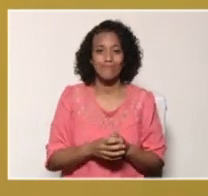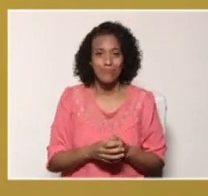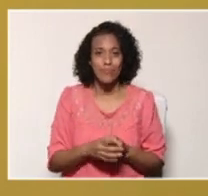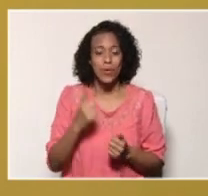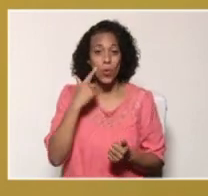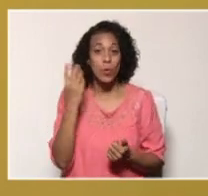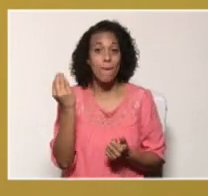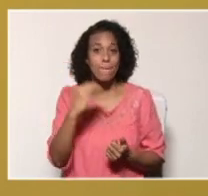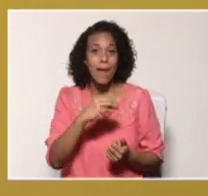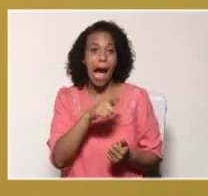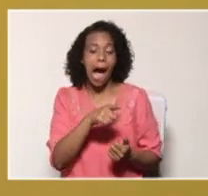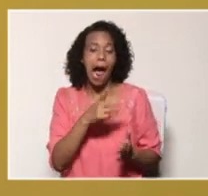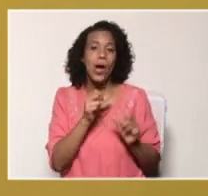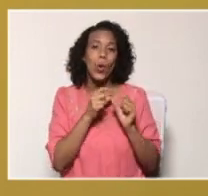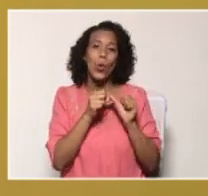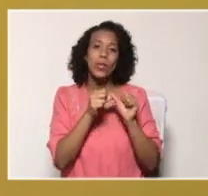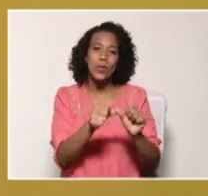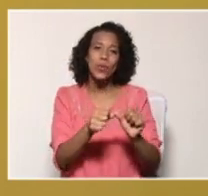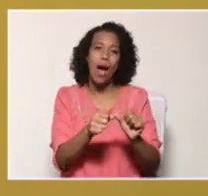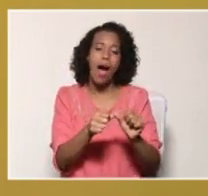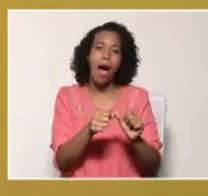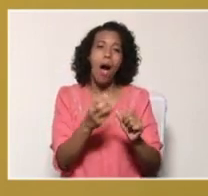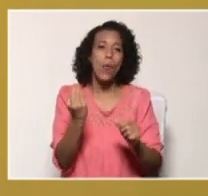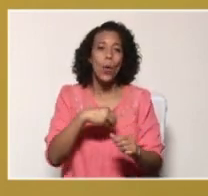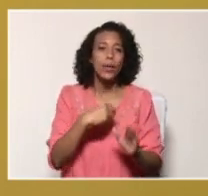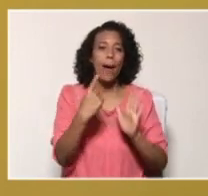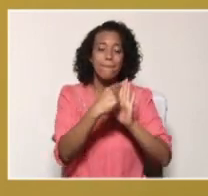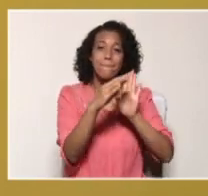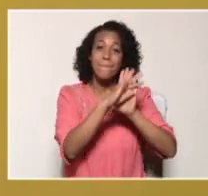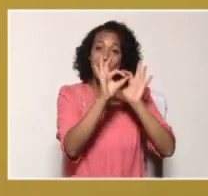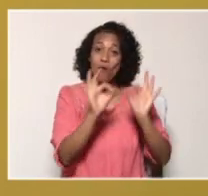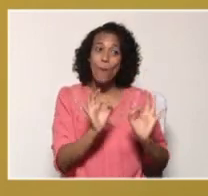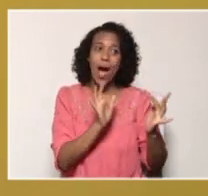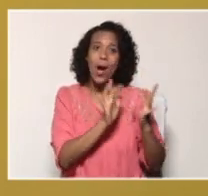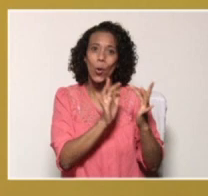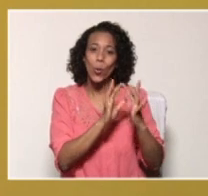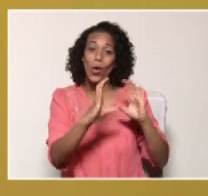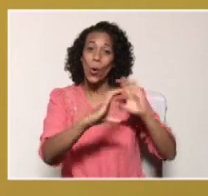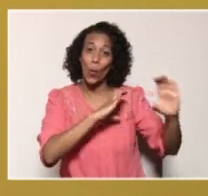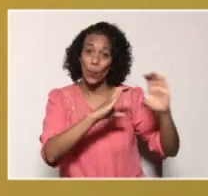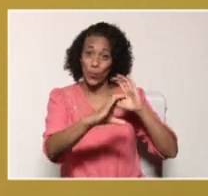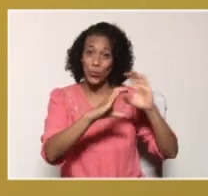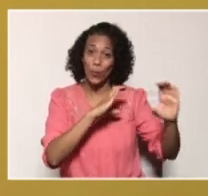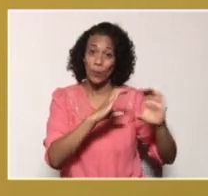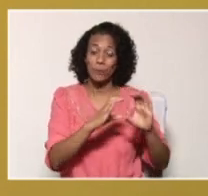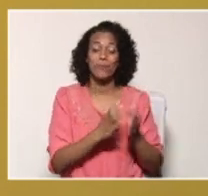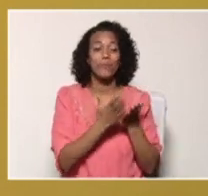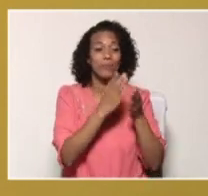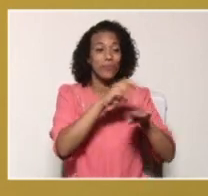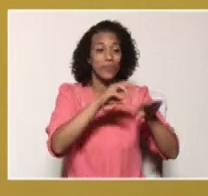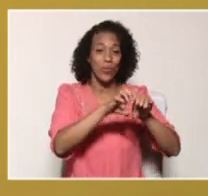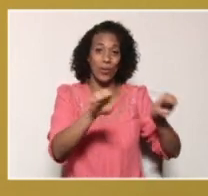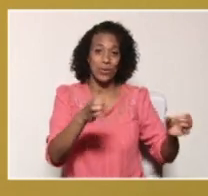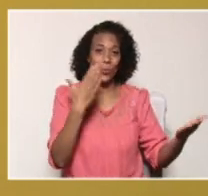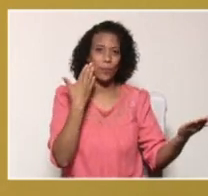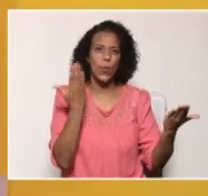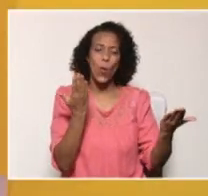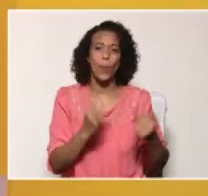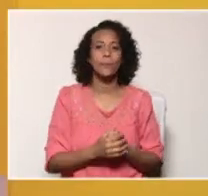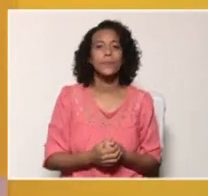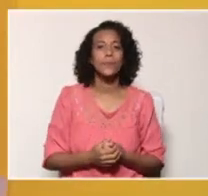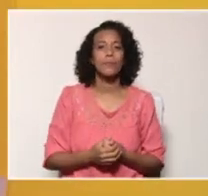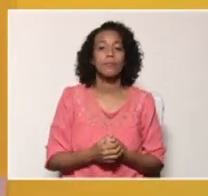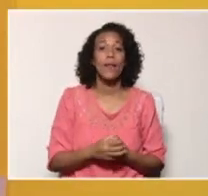Educación, que además a continuación te vamos a ofrecer las maneras de comunicarte con nuestro ente rector.